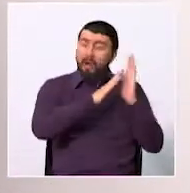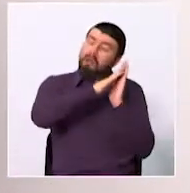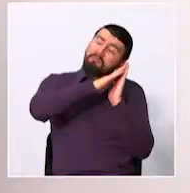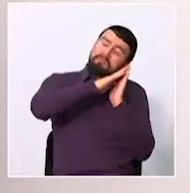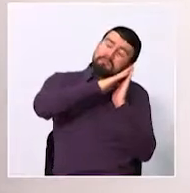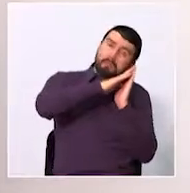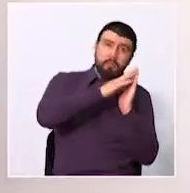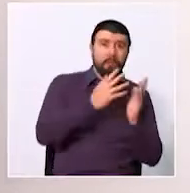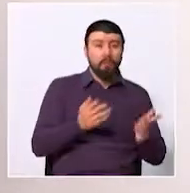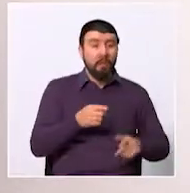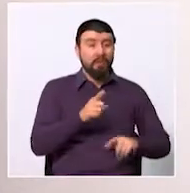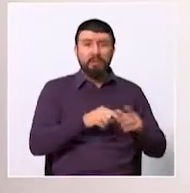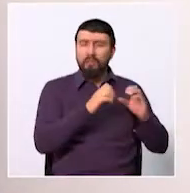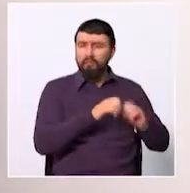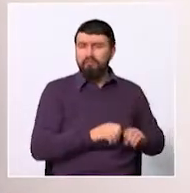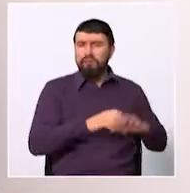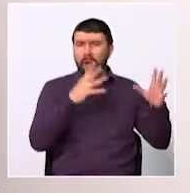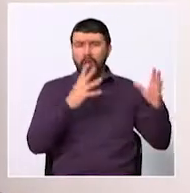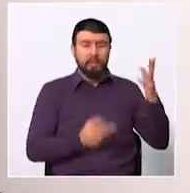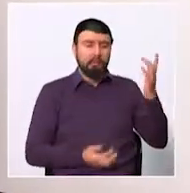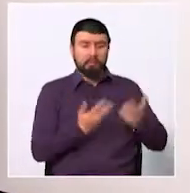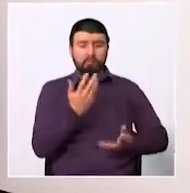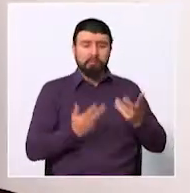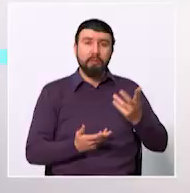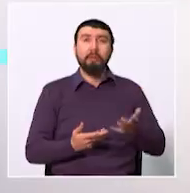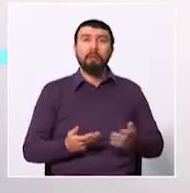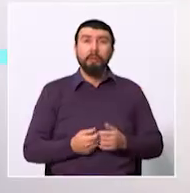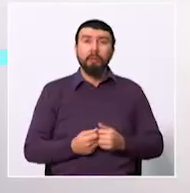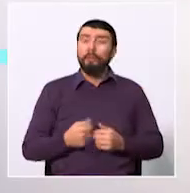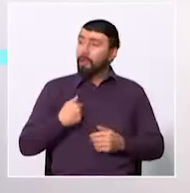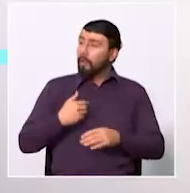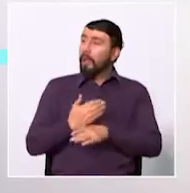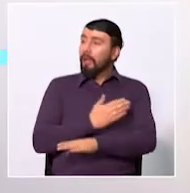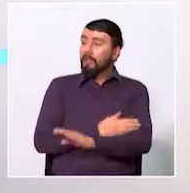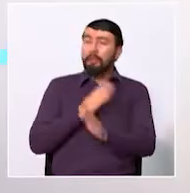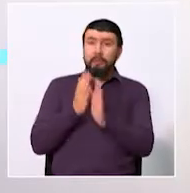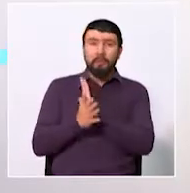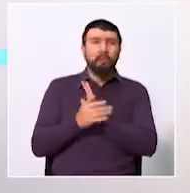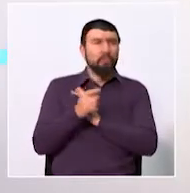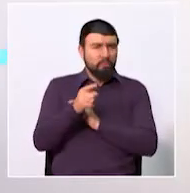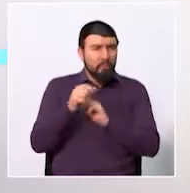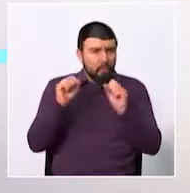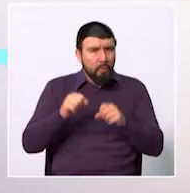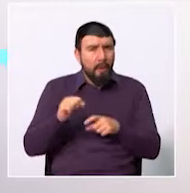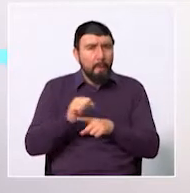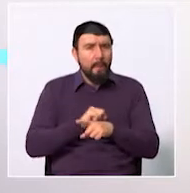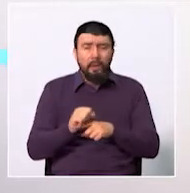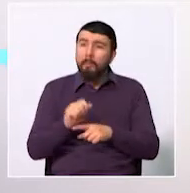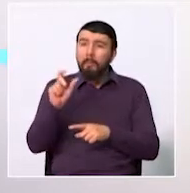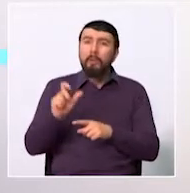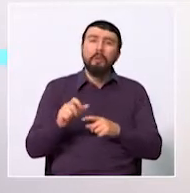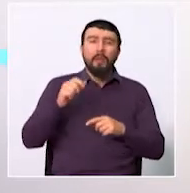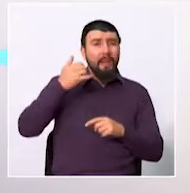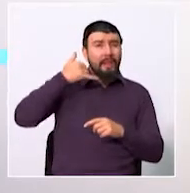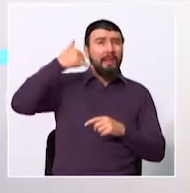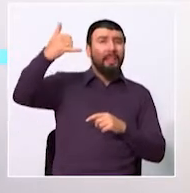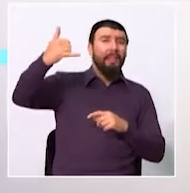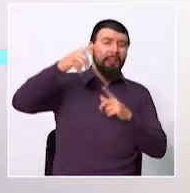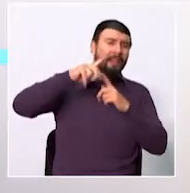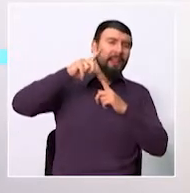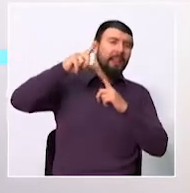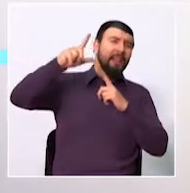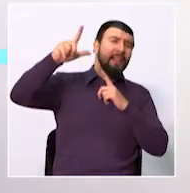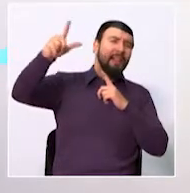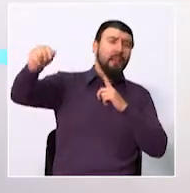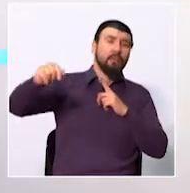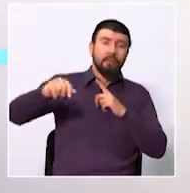hasta les explota y se vuelven incendios cosas y yo les contaba ustedes y hacen el ensayo si tiene alguna persona en nuestro país y